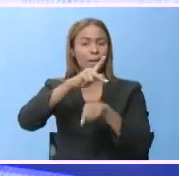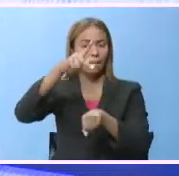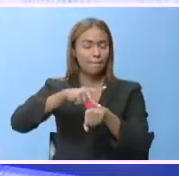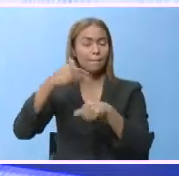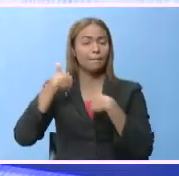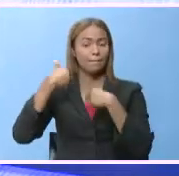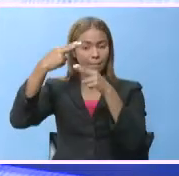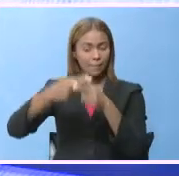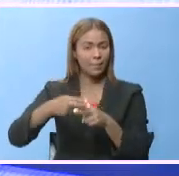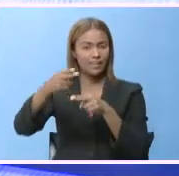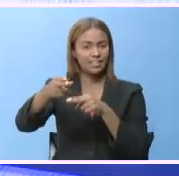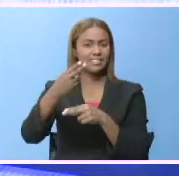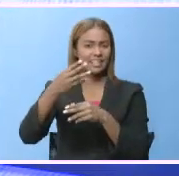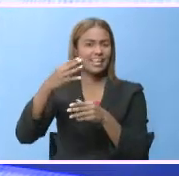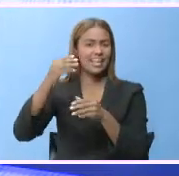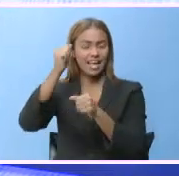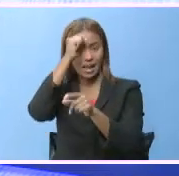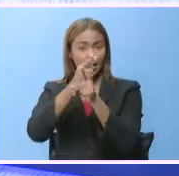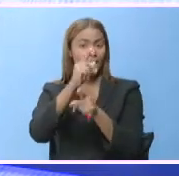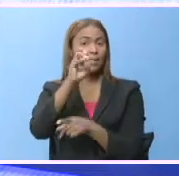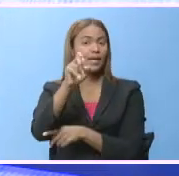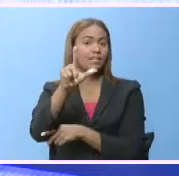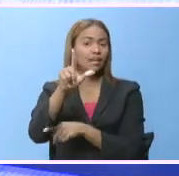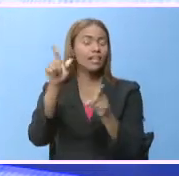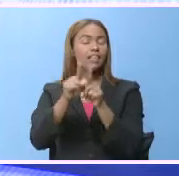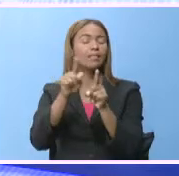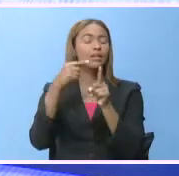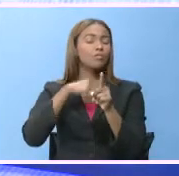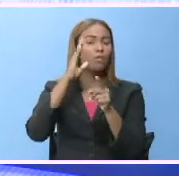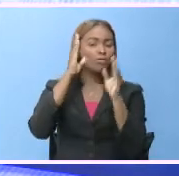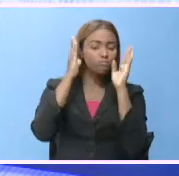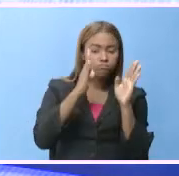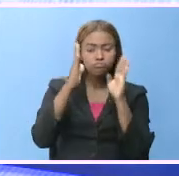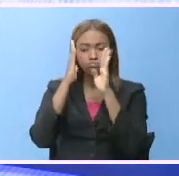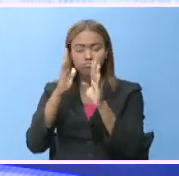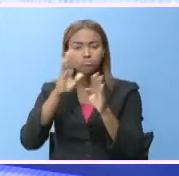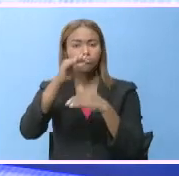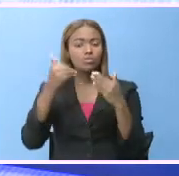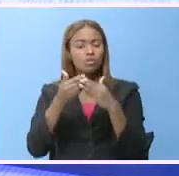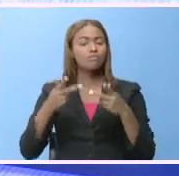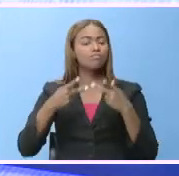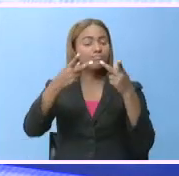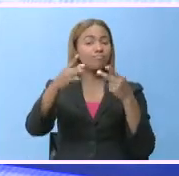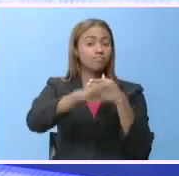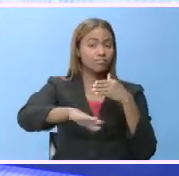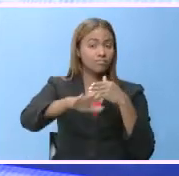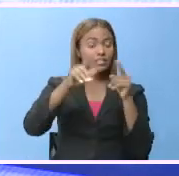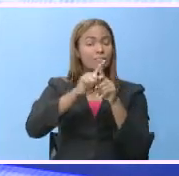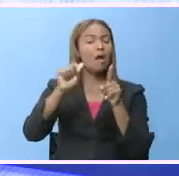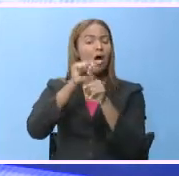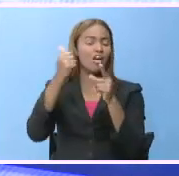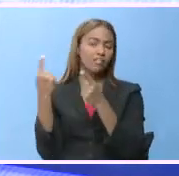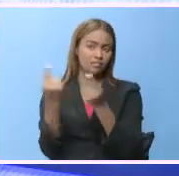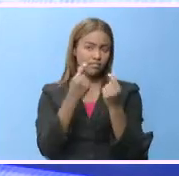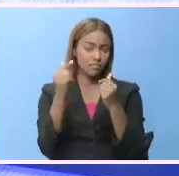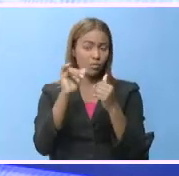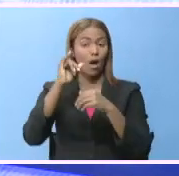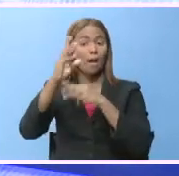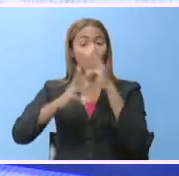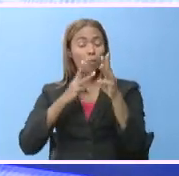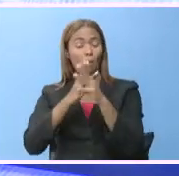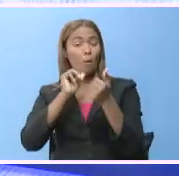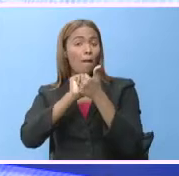que lleva el nombre de las Mirabal. Y por supuesto que estaremos dándole seguimiento a su paso por la misma, entre otras informaciones. No, igual el mundo